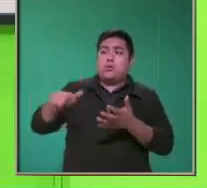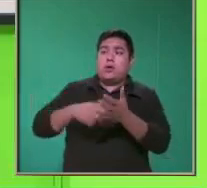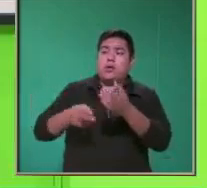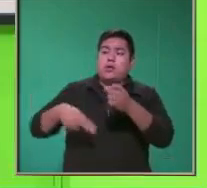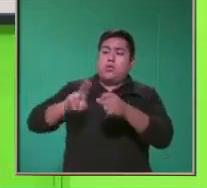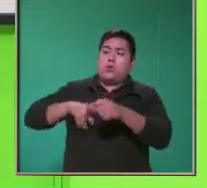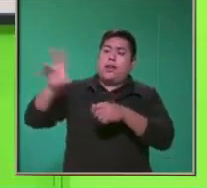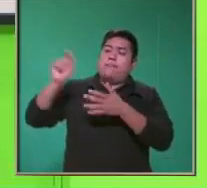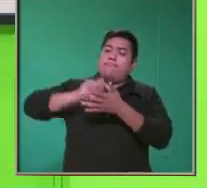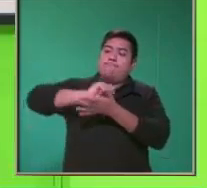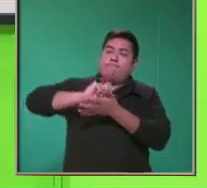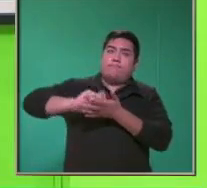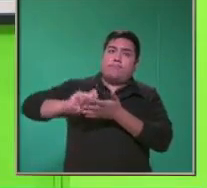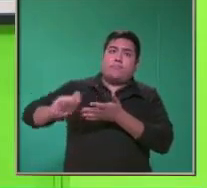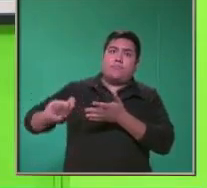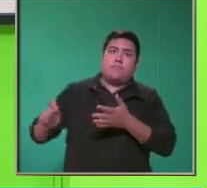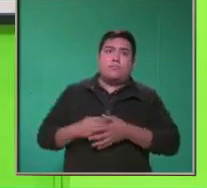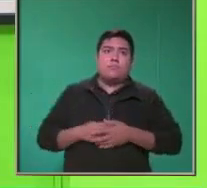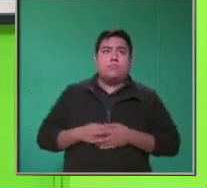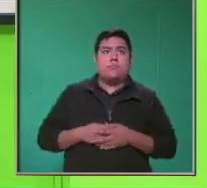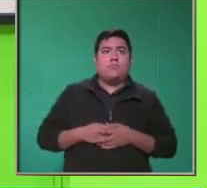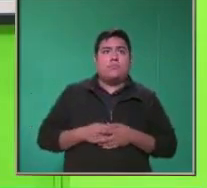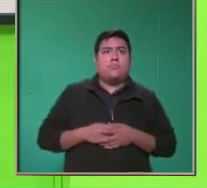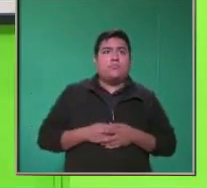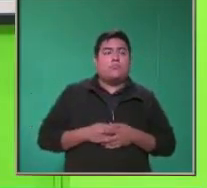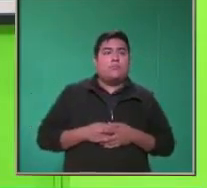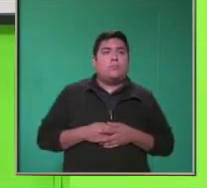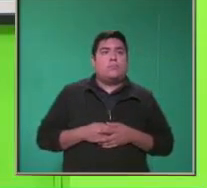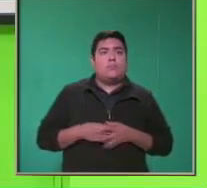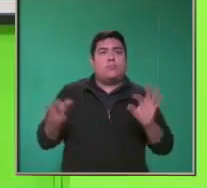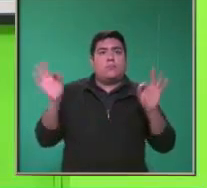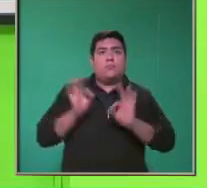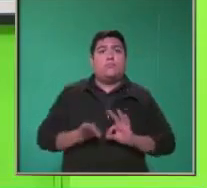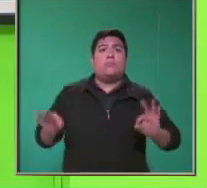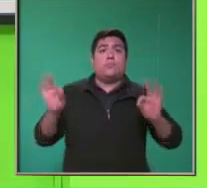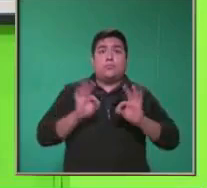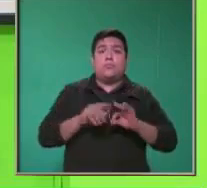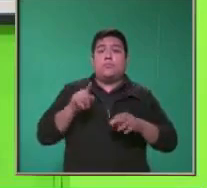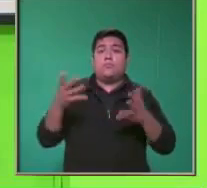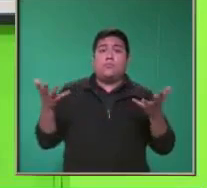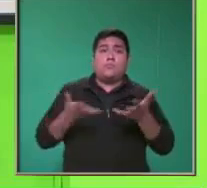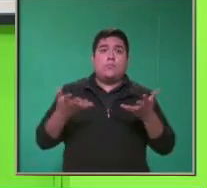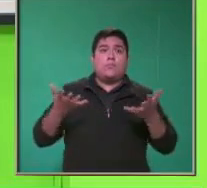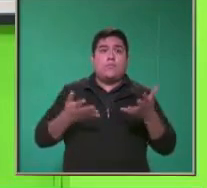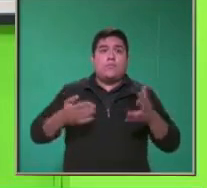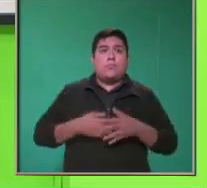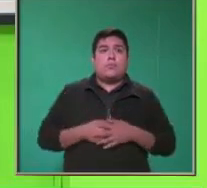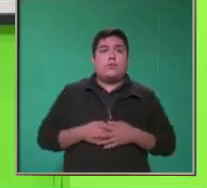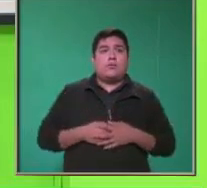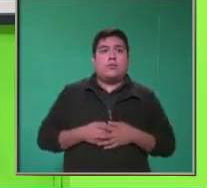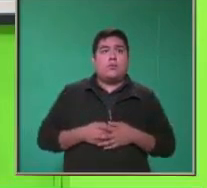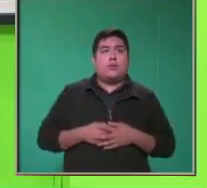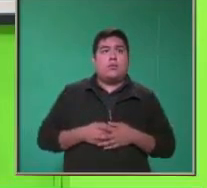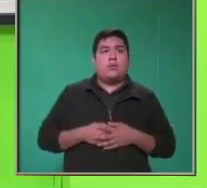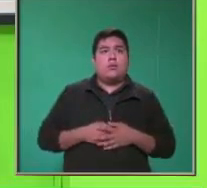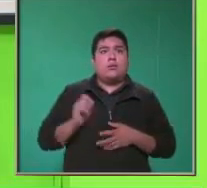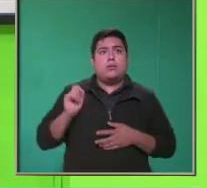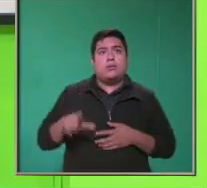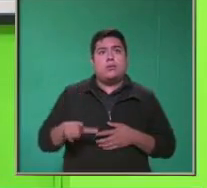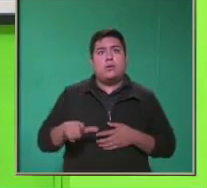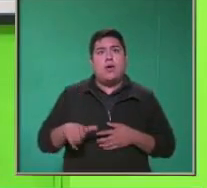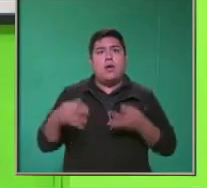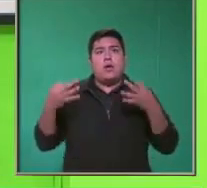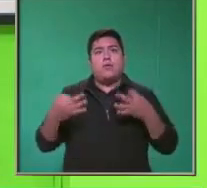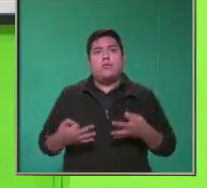o estas áreas protegidas. Es importante que las tengas. Inclusive, para profundizar en ellas, podrías